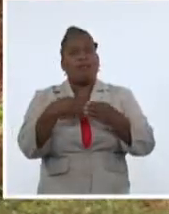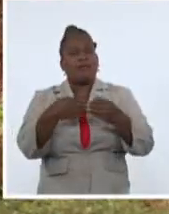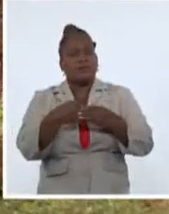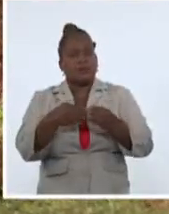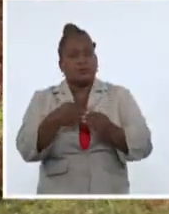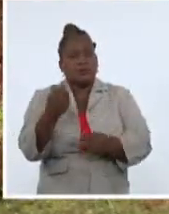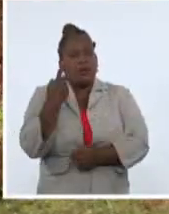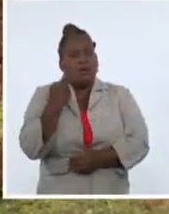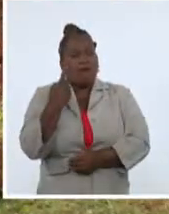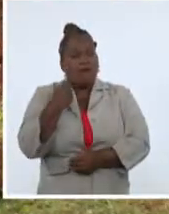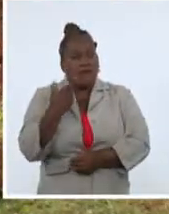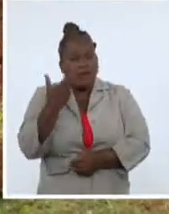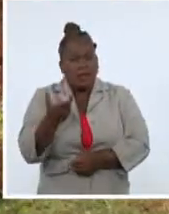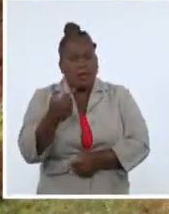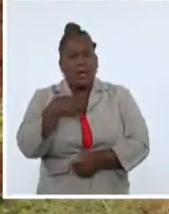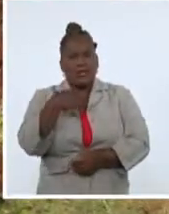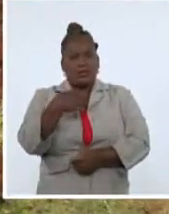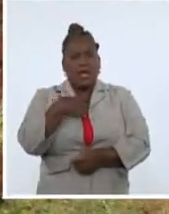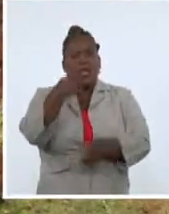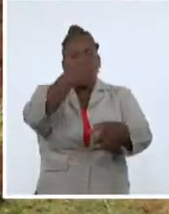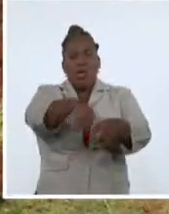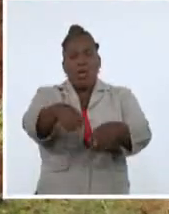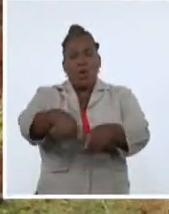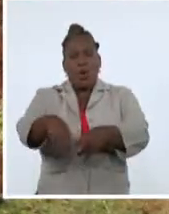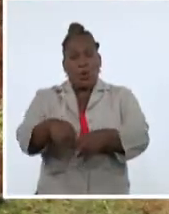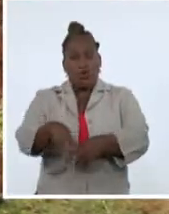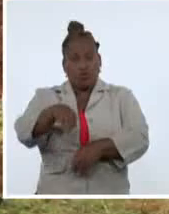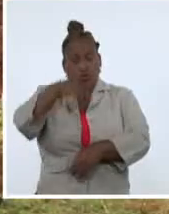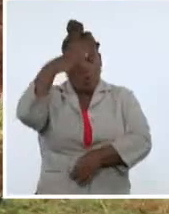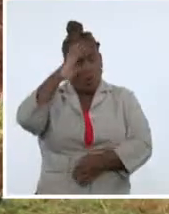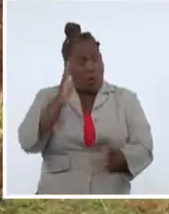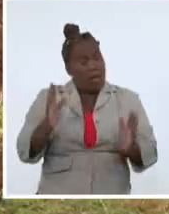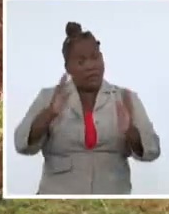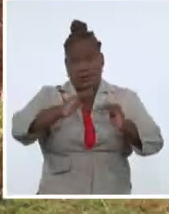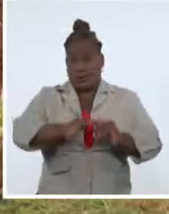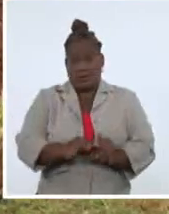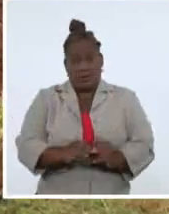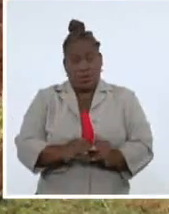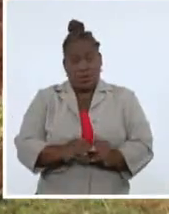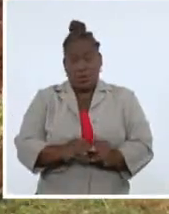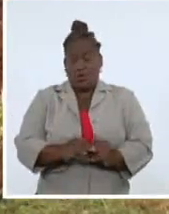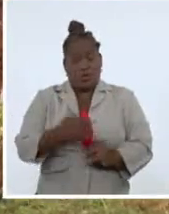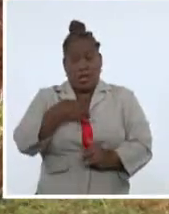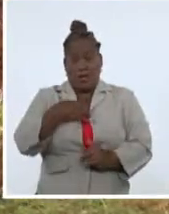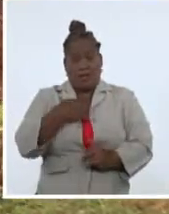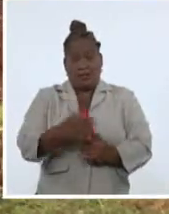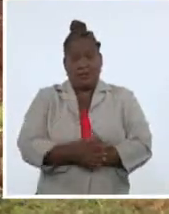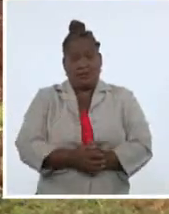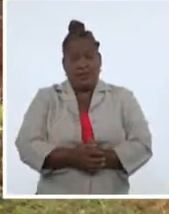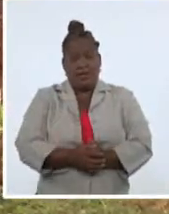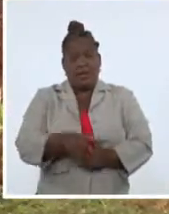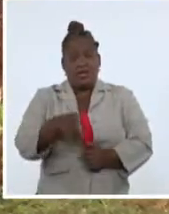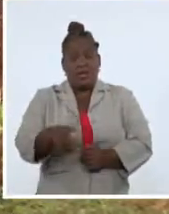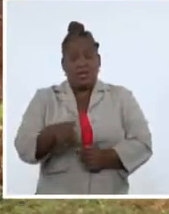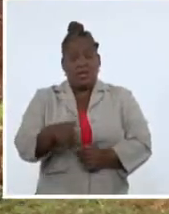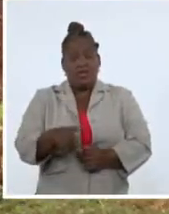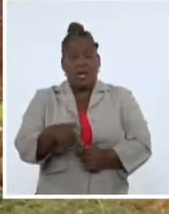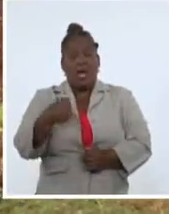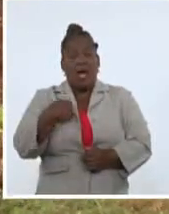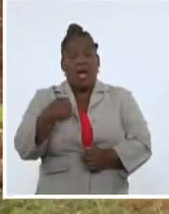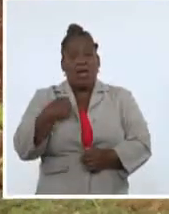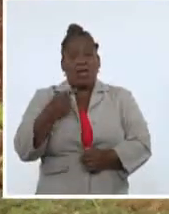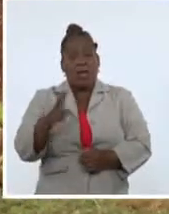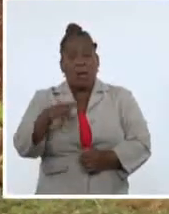falta para poder obtener un grupo de recursos que hoy el país no se encuentra en condiciones de brindar lo y no no lo tiene entonces hay que salir